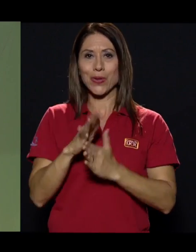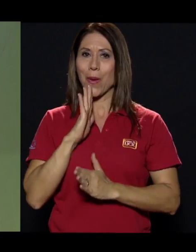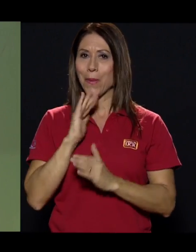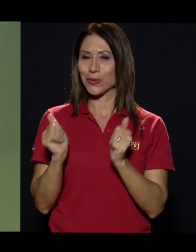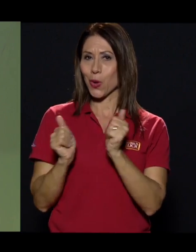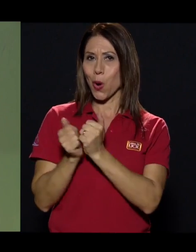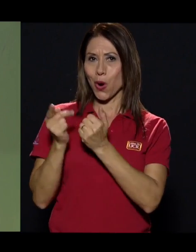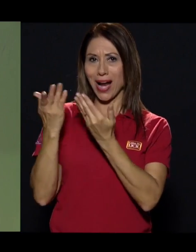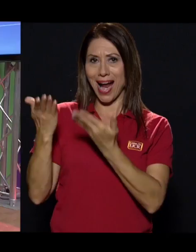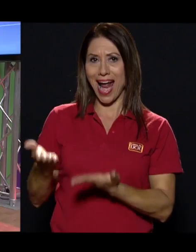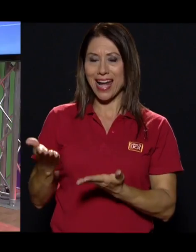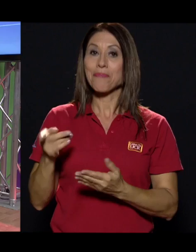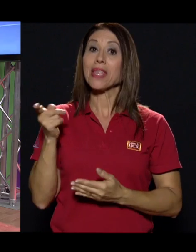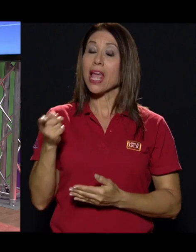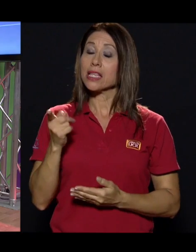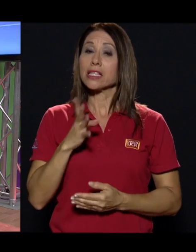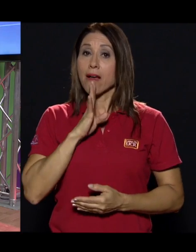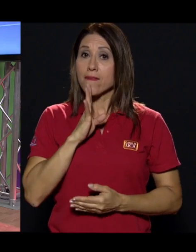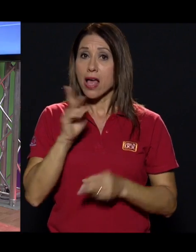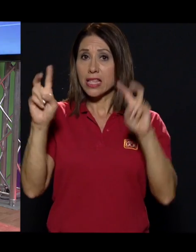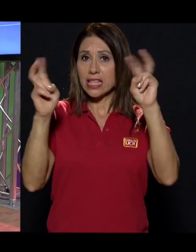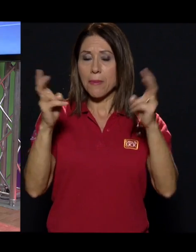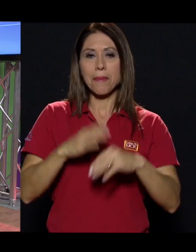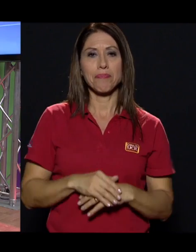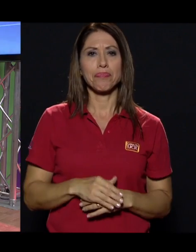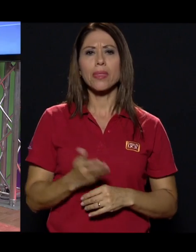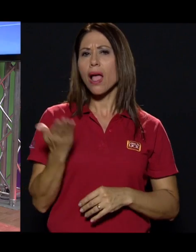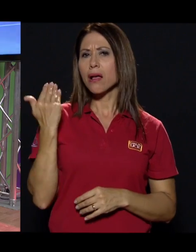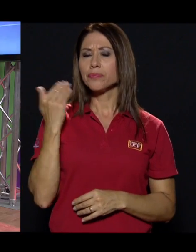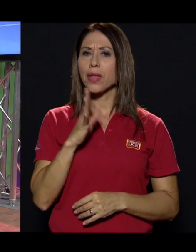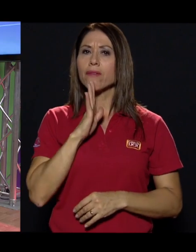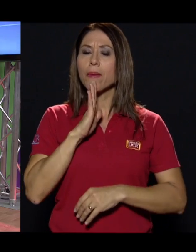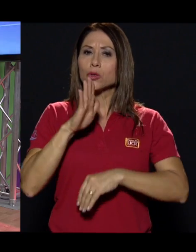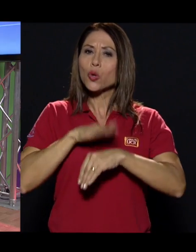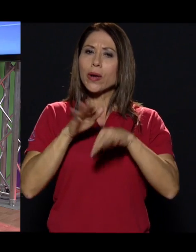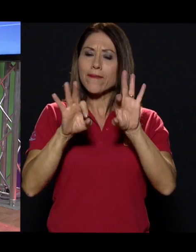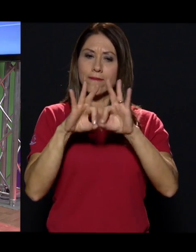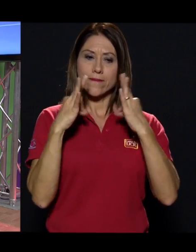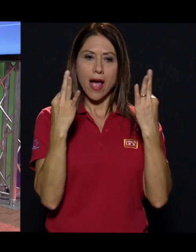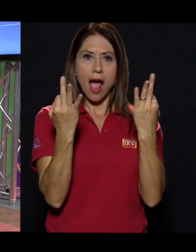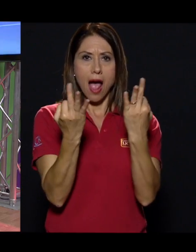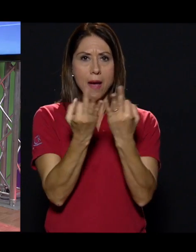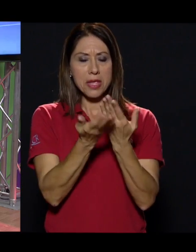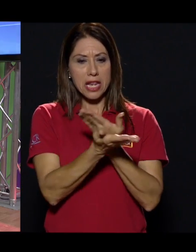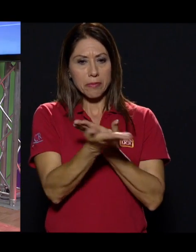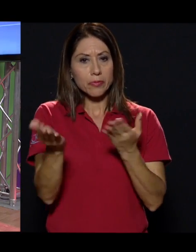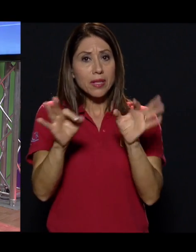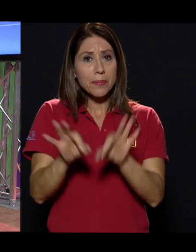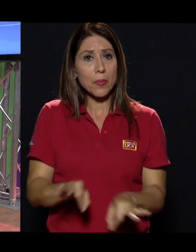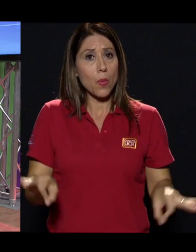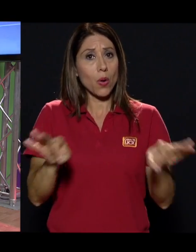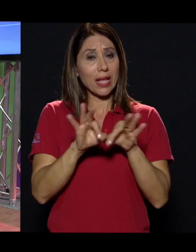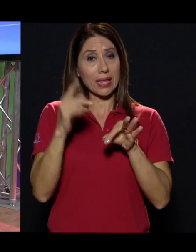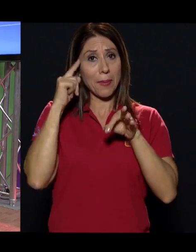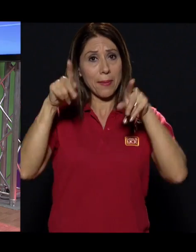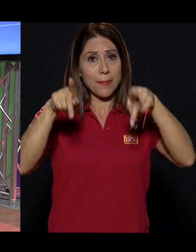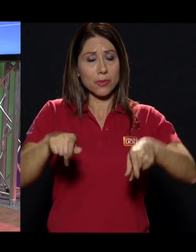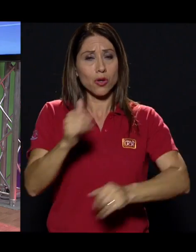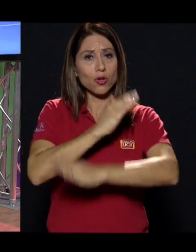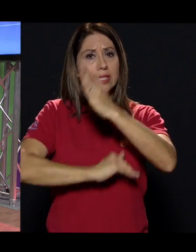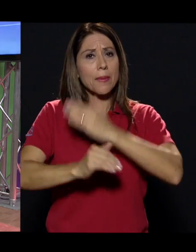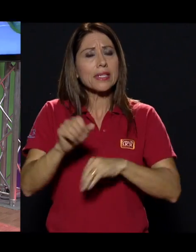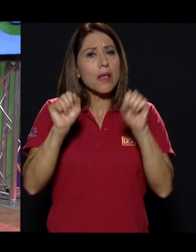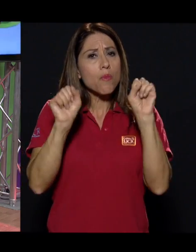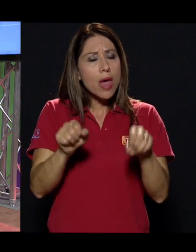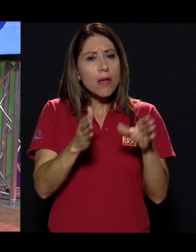con Carla, que nos está aportando en este tema. Carla, hablábamos de la importancia de la familia, ¿verdad?, en este proceso de formación de la persona